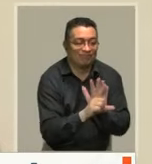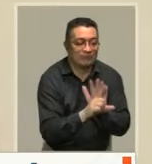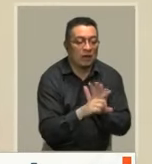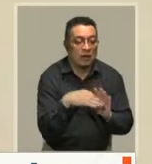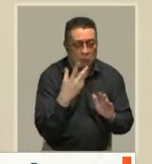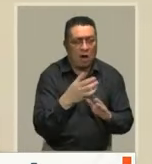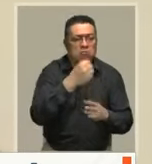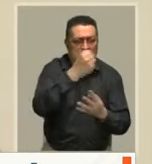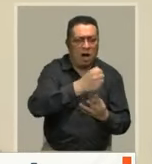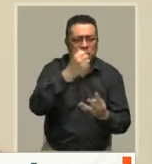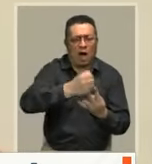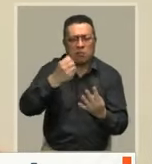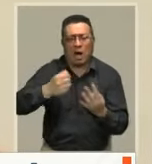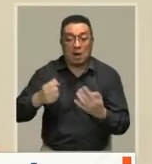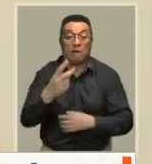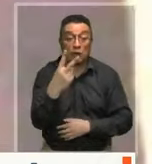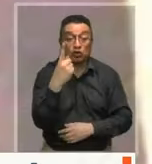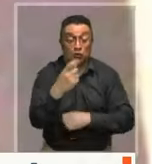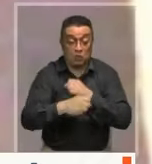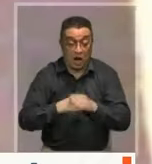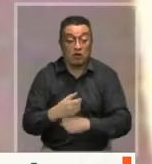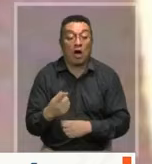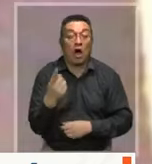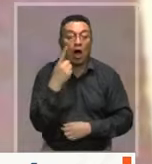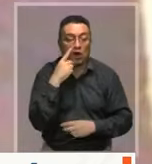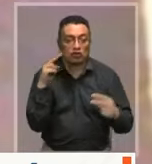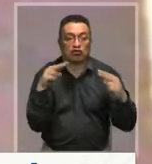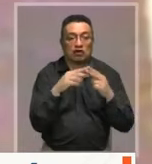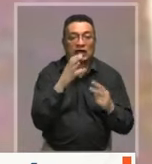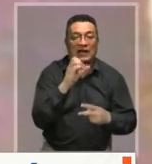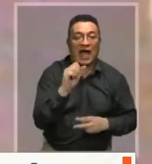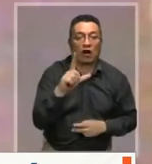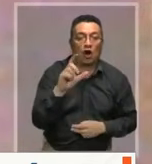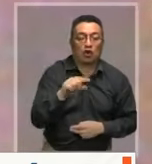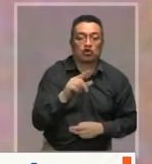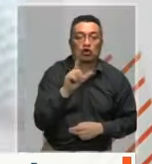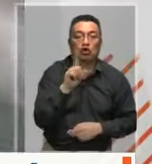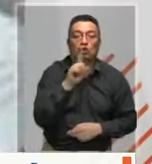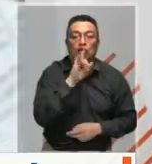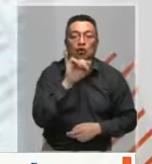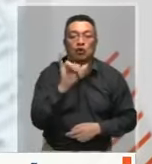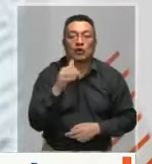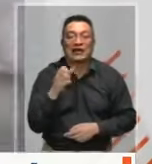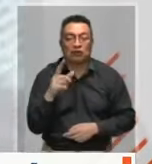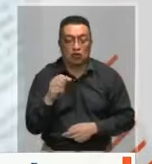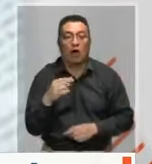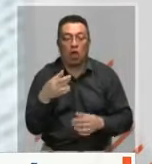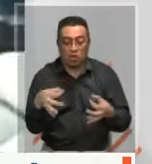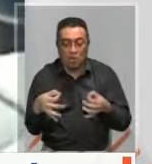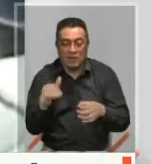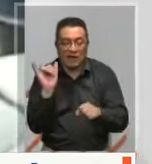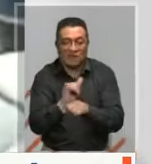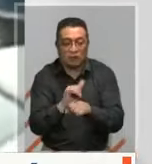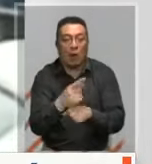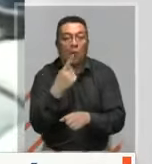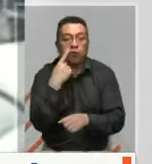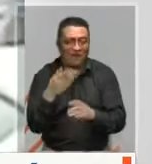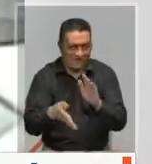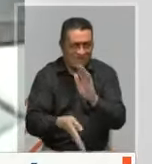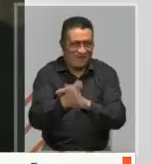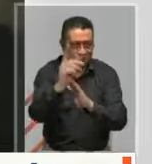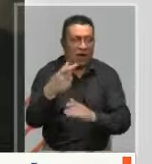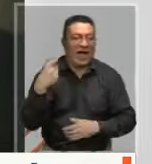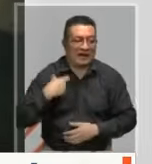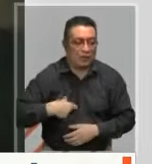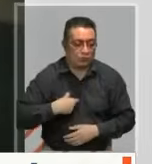de crímenes. A sus 21 años conoció a Carlos Trujillo, un falsificador de documentos que la convenció de ir a probar suerte a Estados Unidos